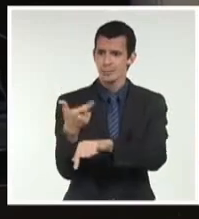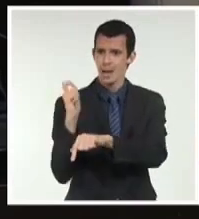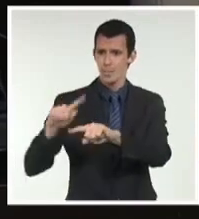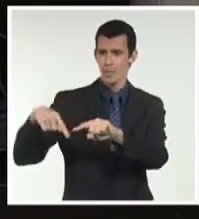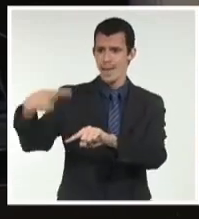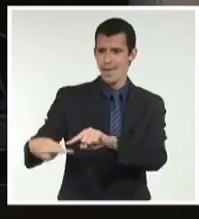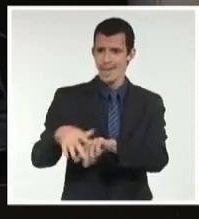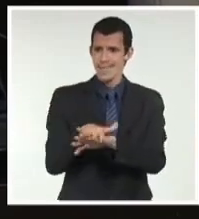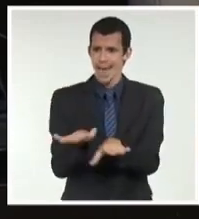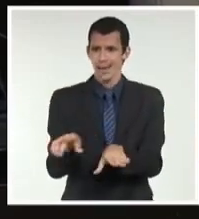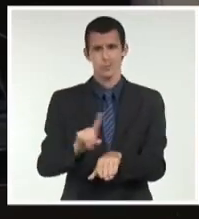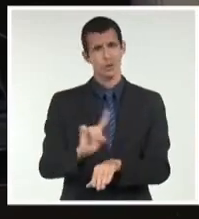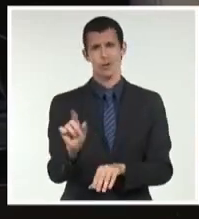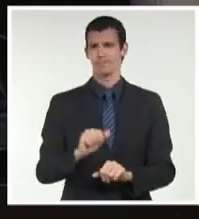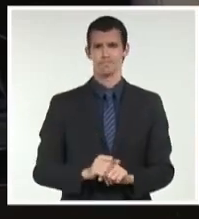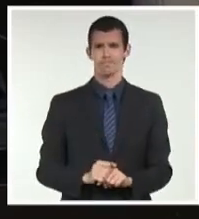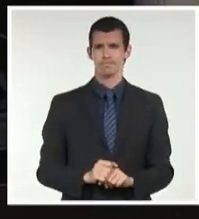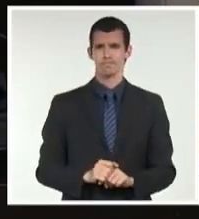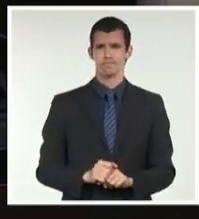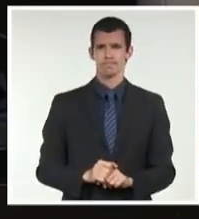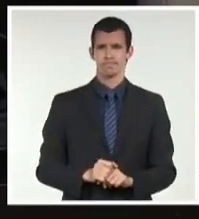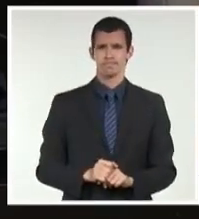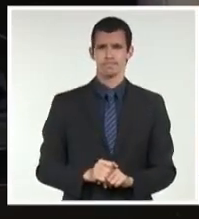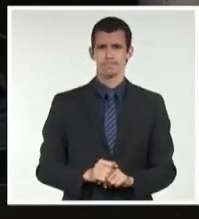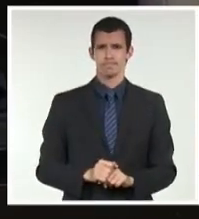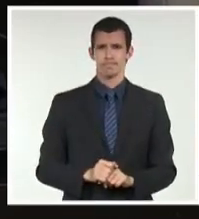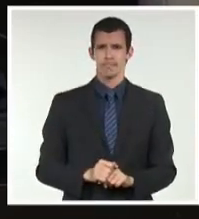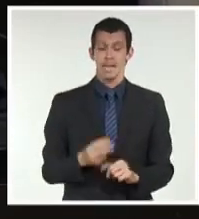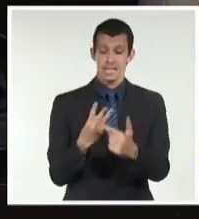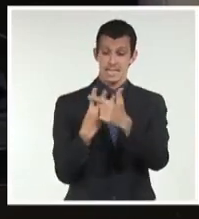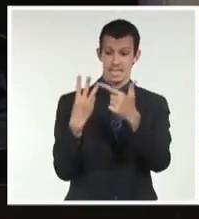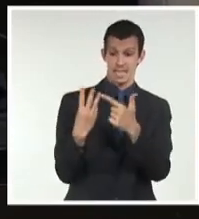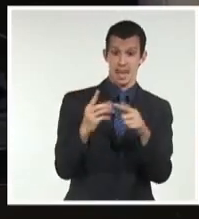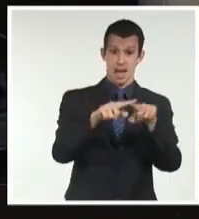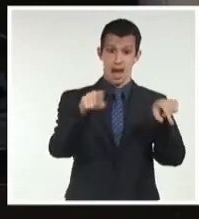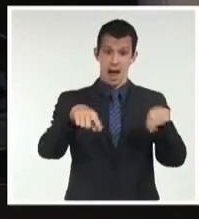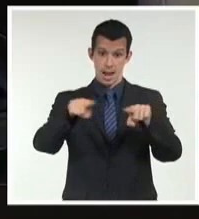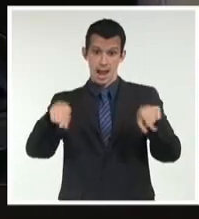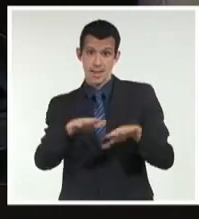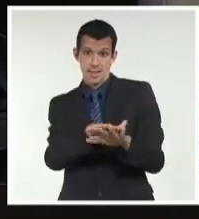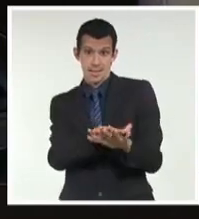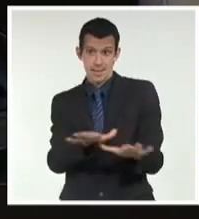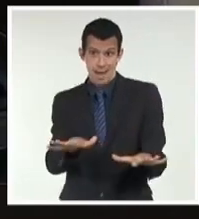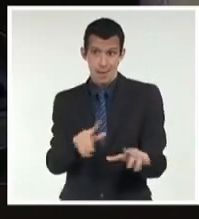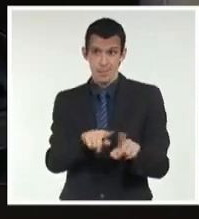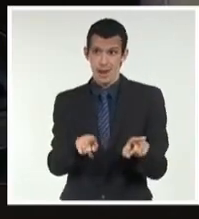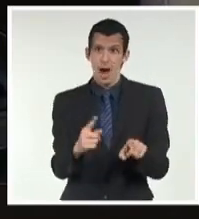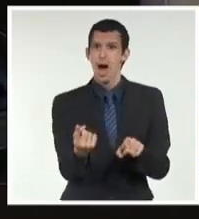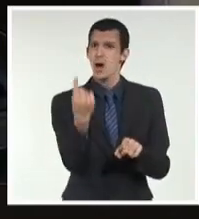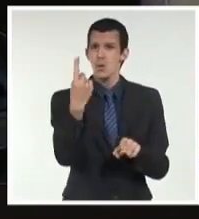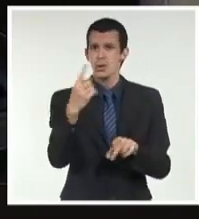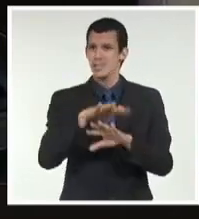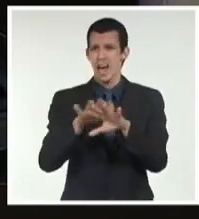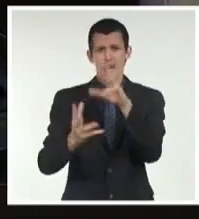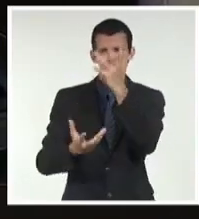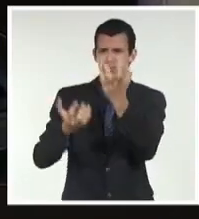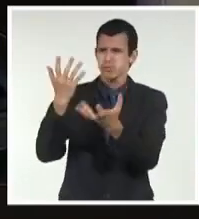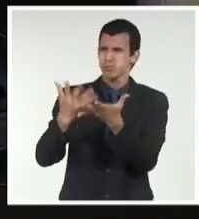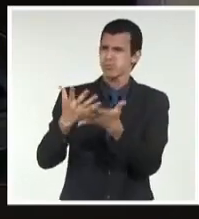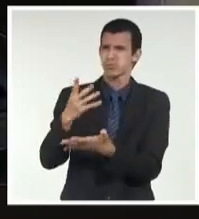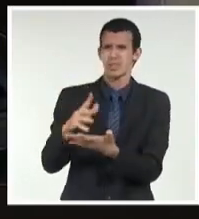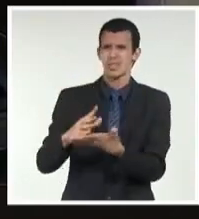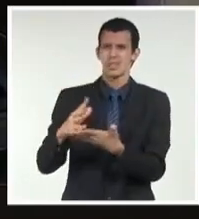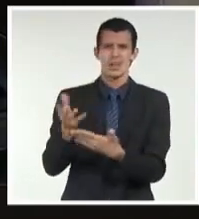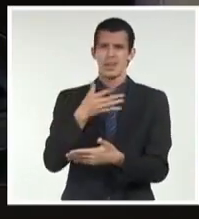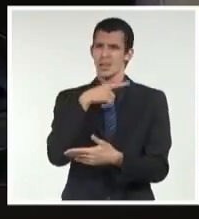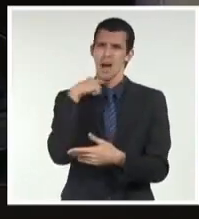una que no se va a recuperar. Y las otras se pueden recuperar y ya se está trabajando en las